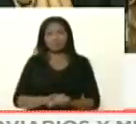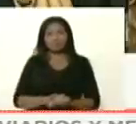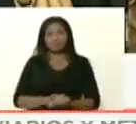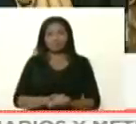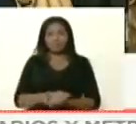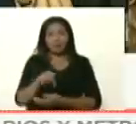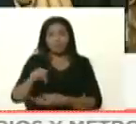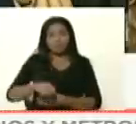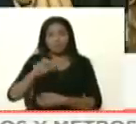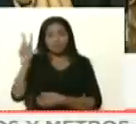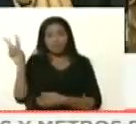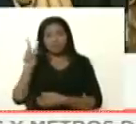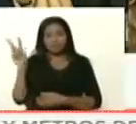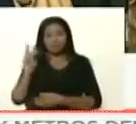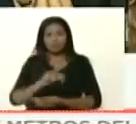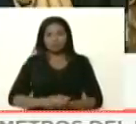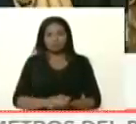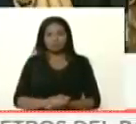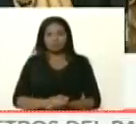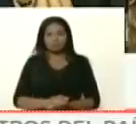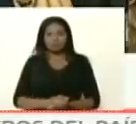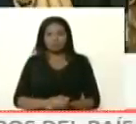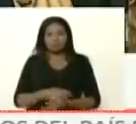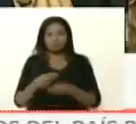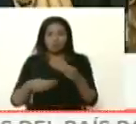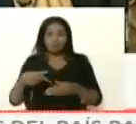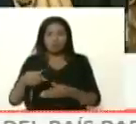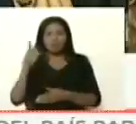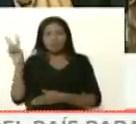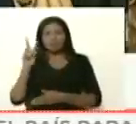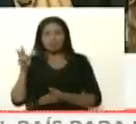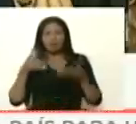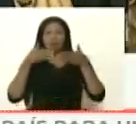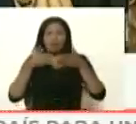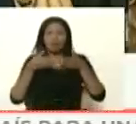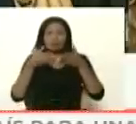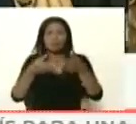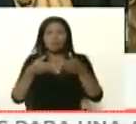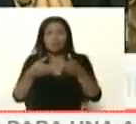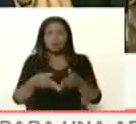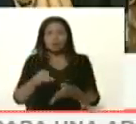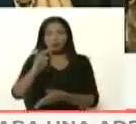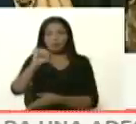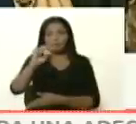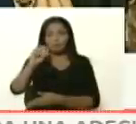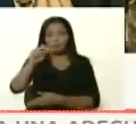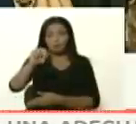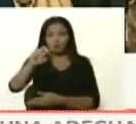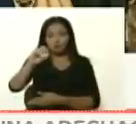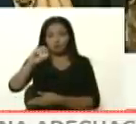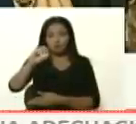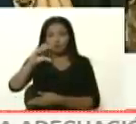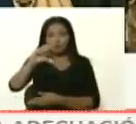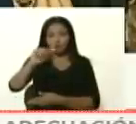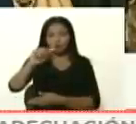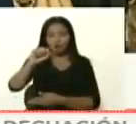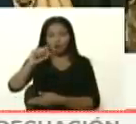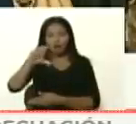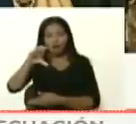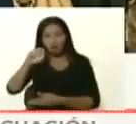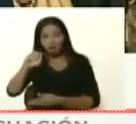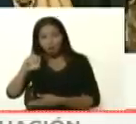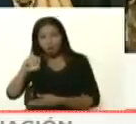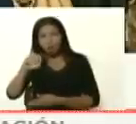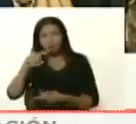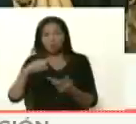mano de obra venezolana. Se trata del barco monocasco y del catamarán que